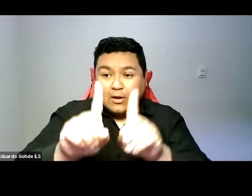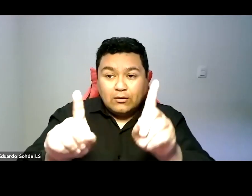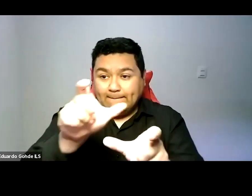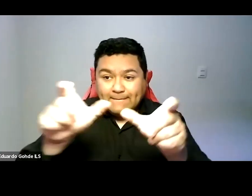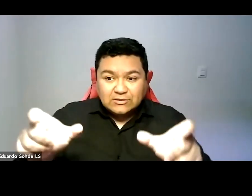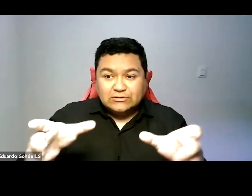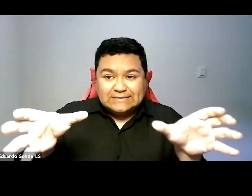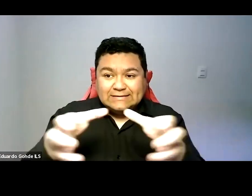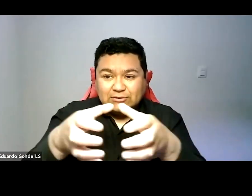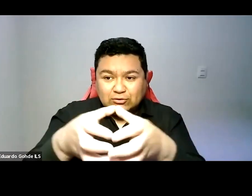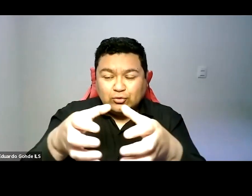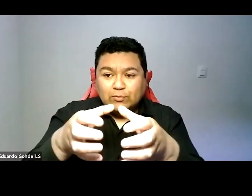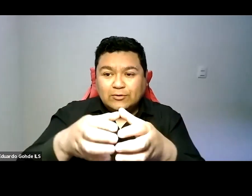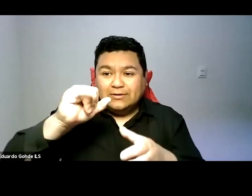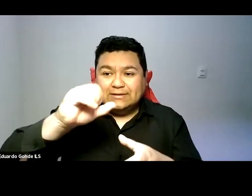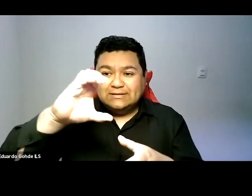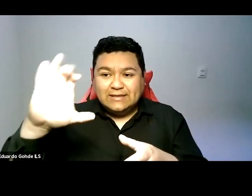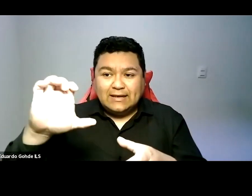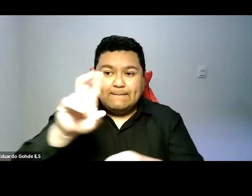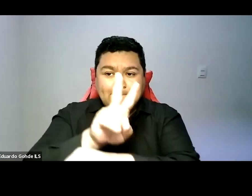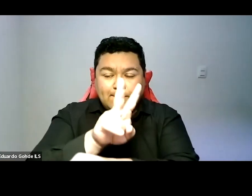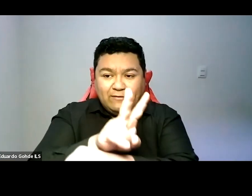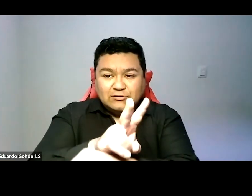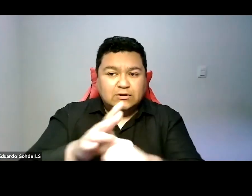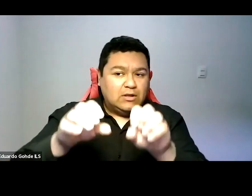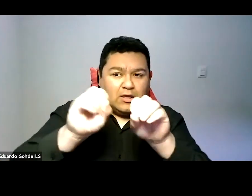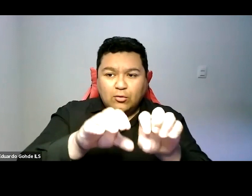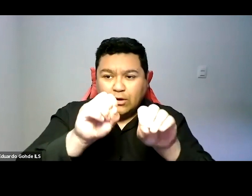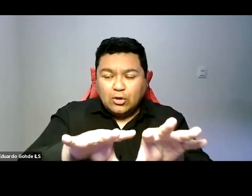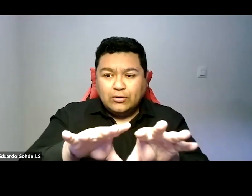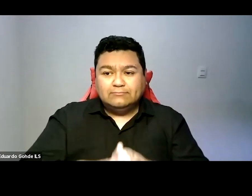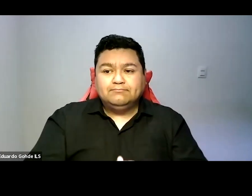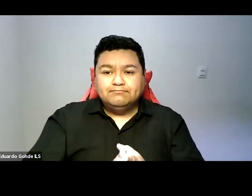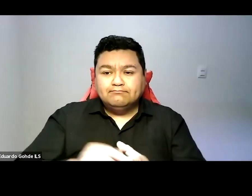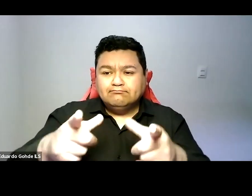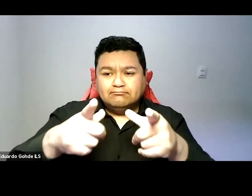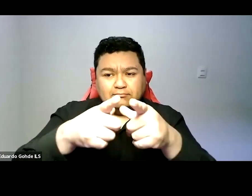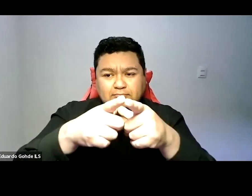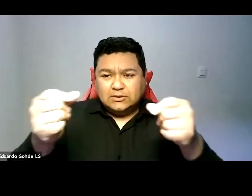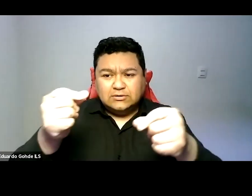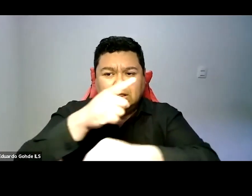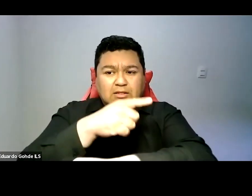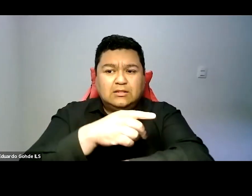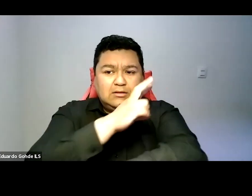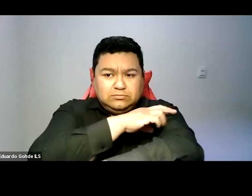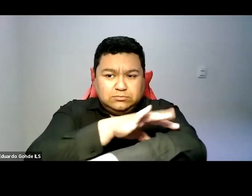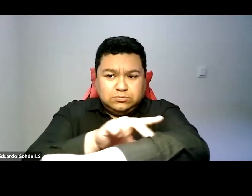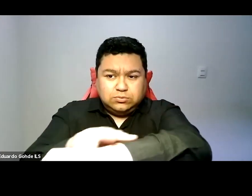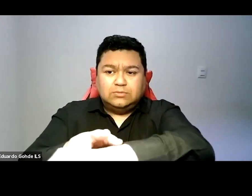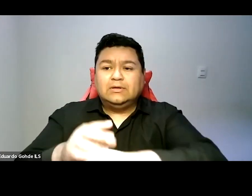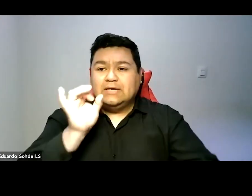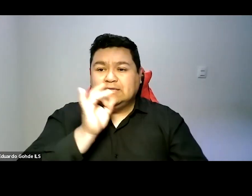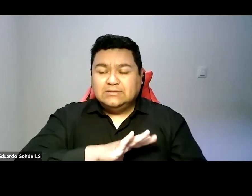ISEC, educadoras, educadores, profesoras y profesoras que a lo largo de Chile nos acompañan y